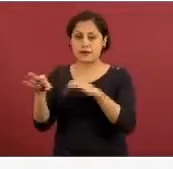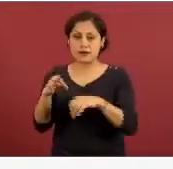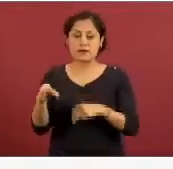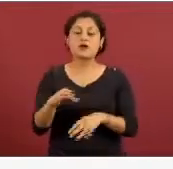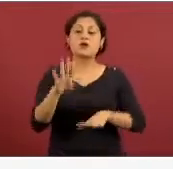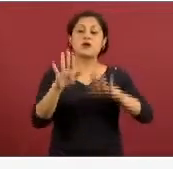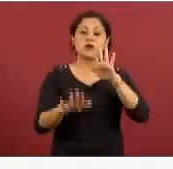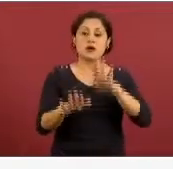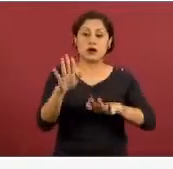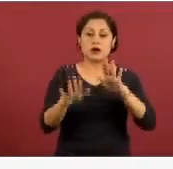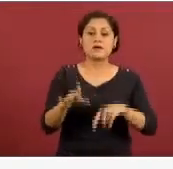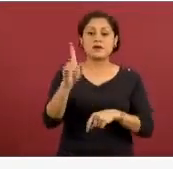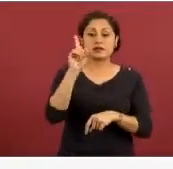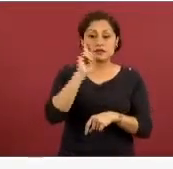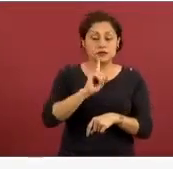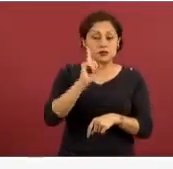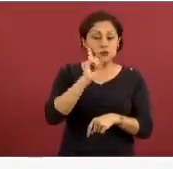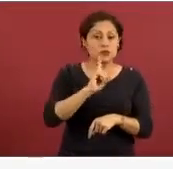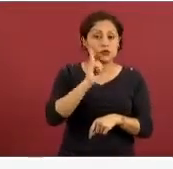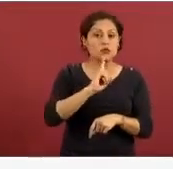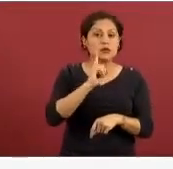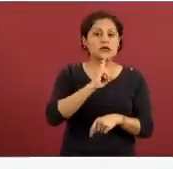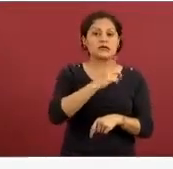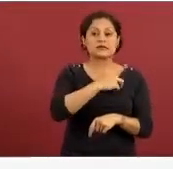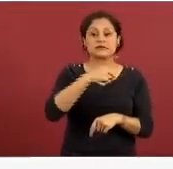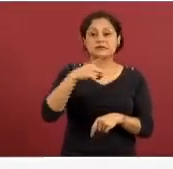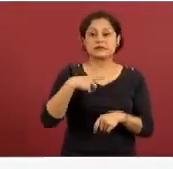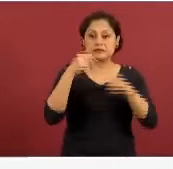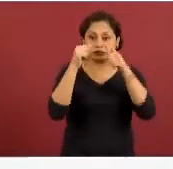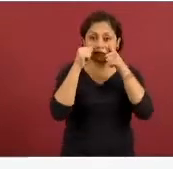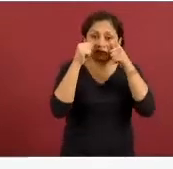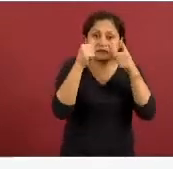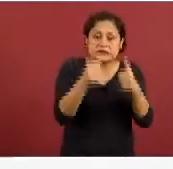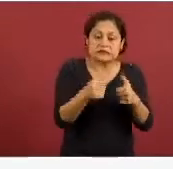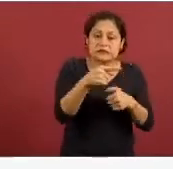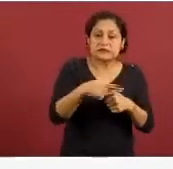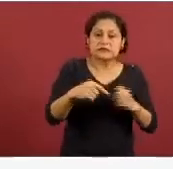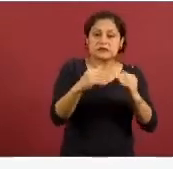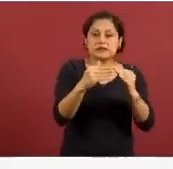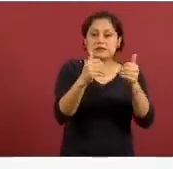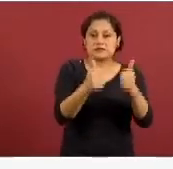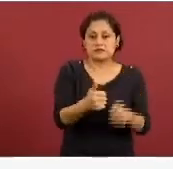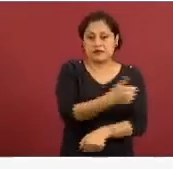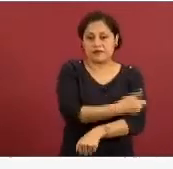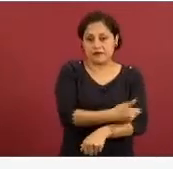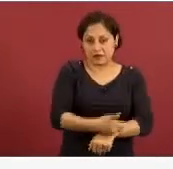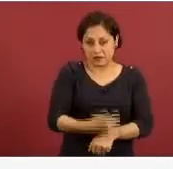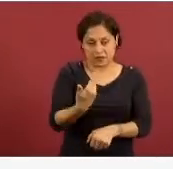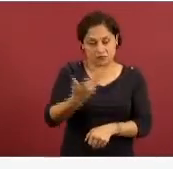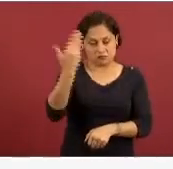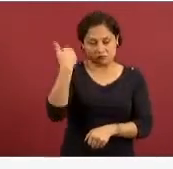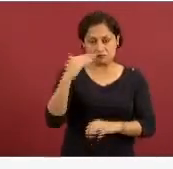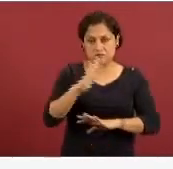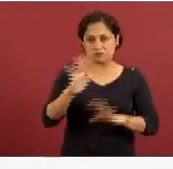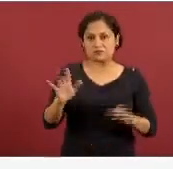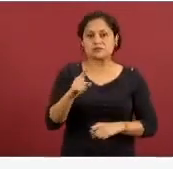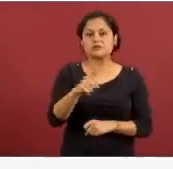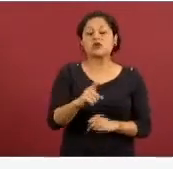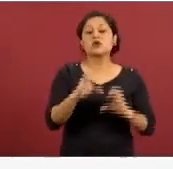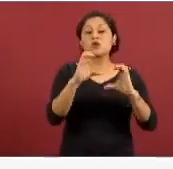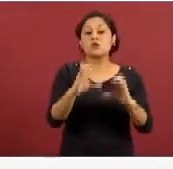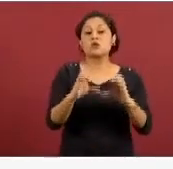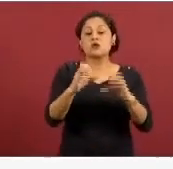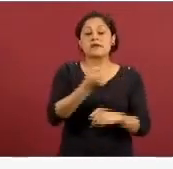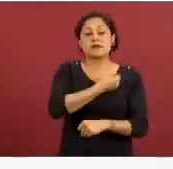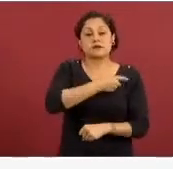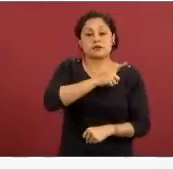ausentarse de actividades laborales para el cuidado de las familias, la priorización del cuidado familiar sobre el cuidado de la propia